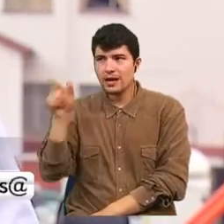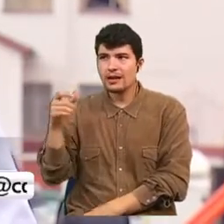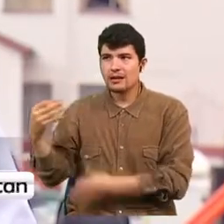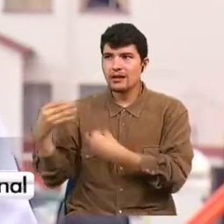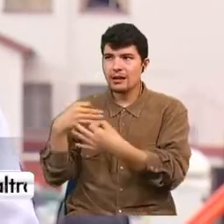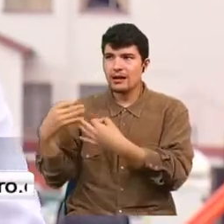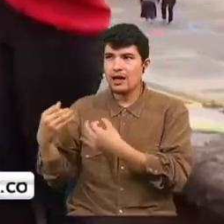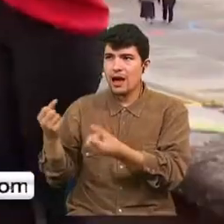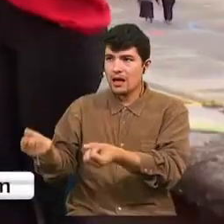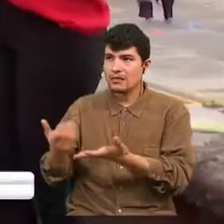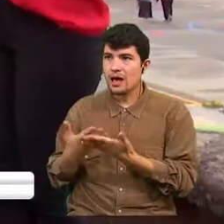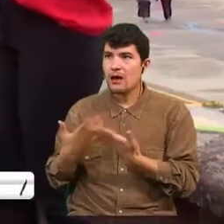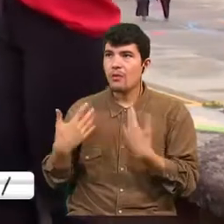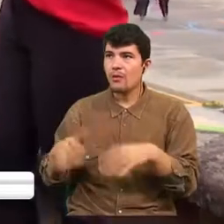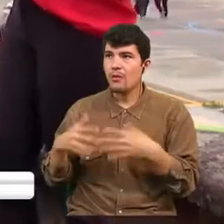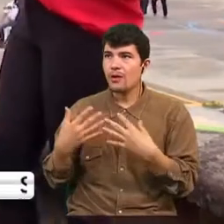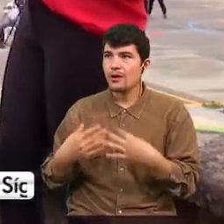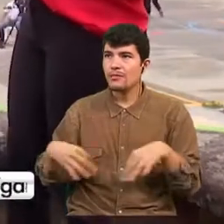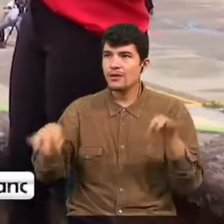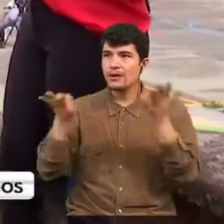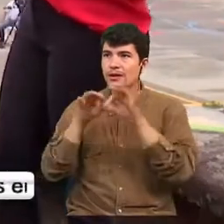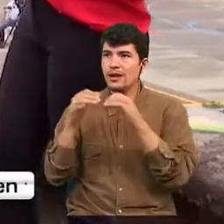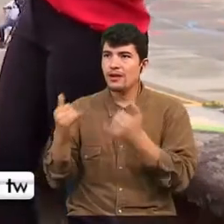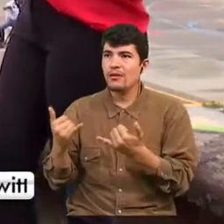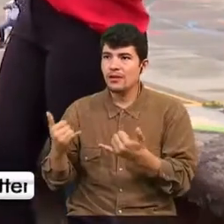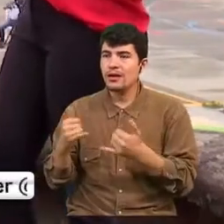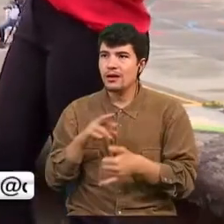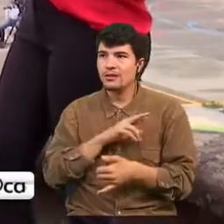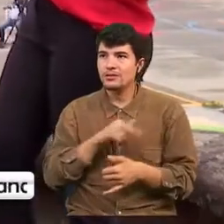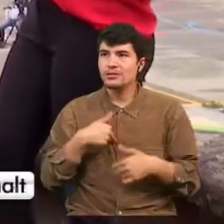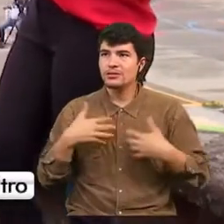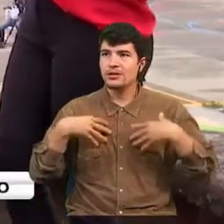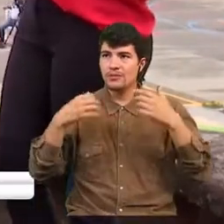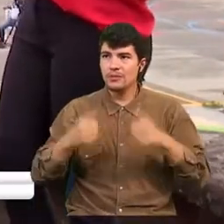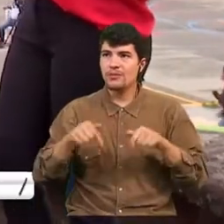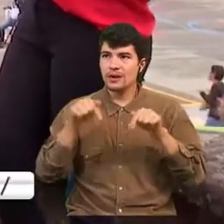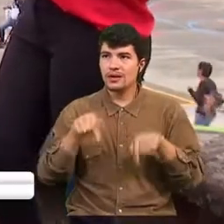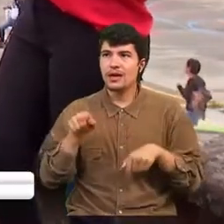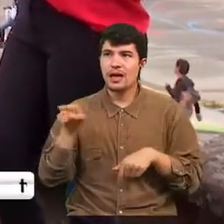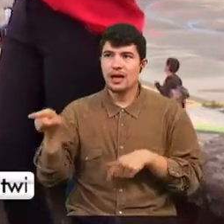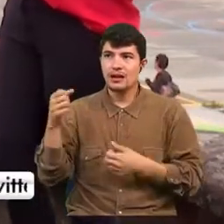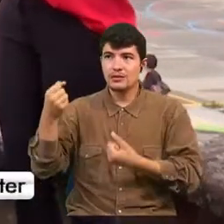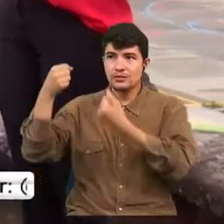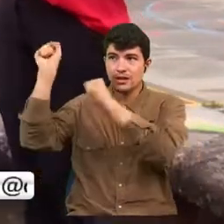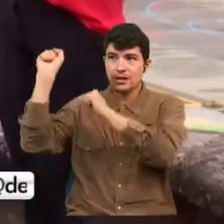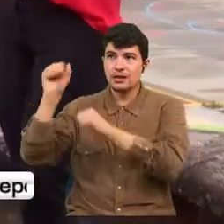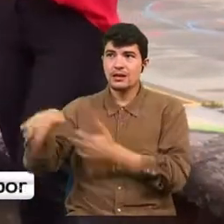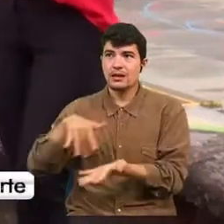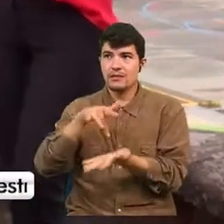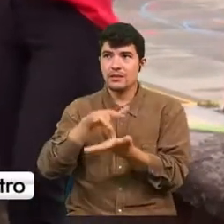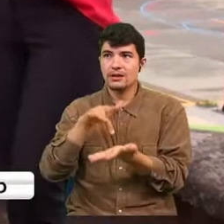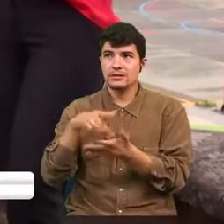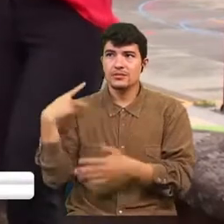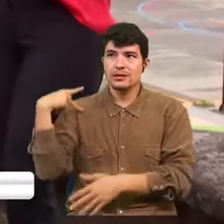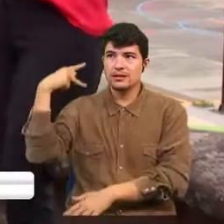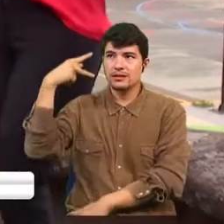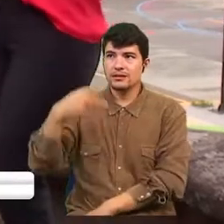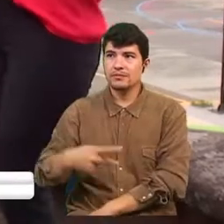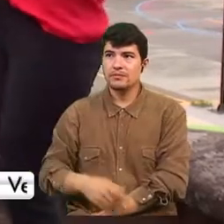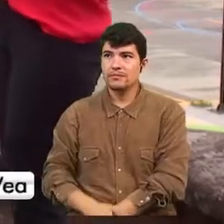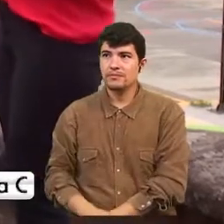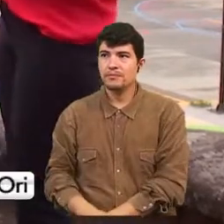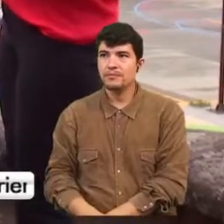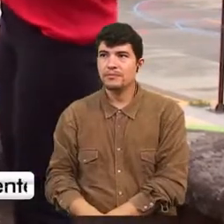estos días unos datos increíbles a estos personajes y a nosotros que somos de aquí de Puente Nacional. Nos ganó en parte de historia del